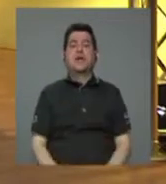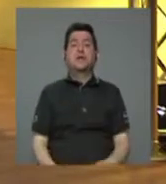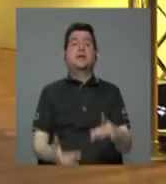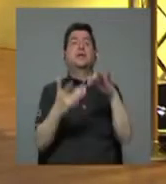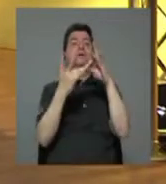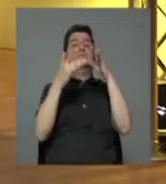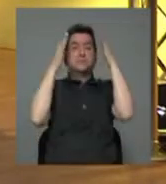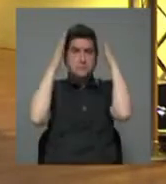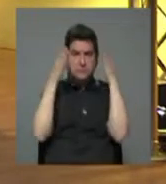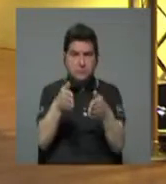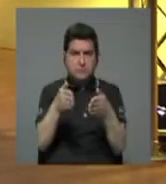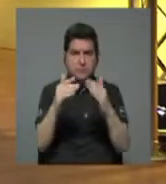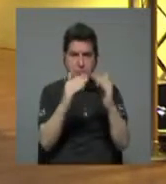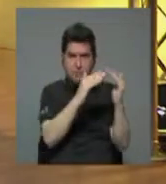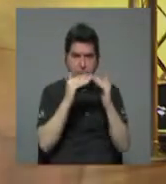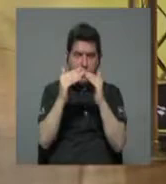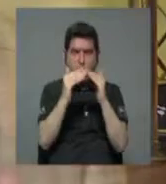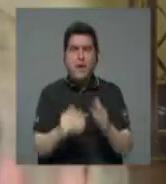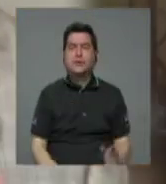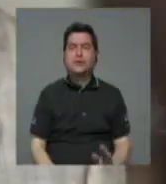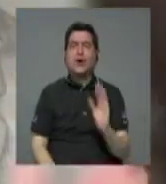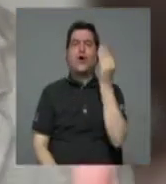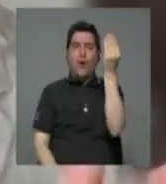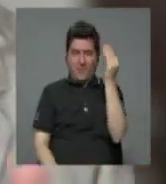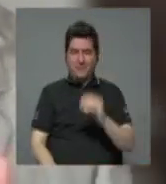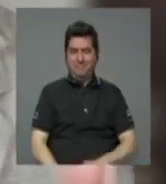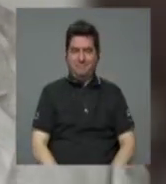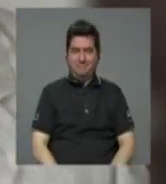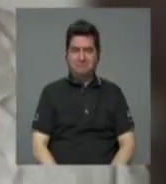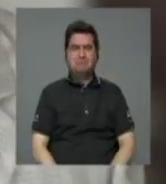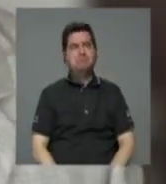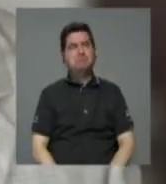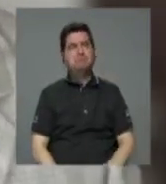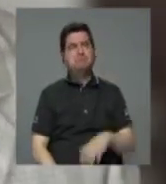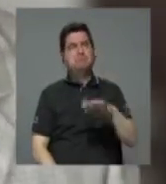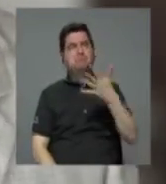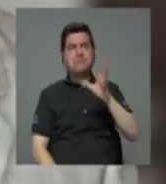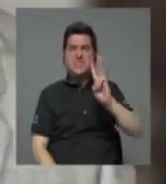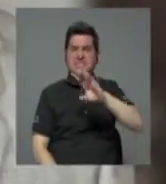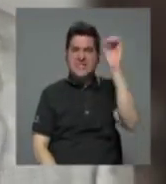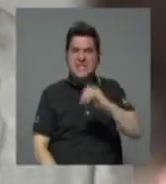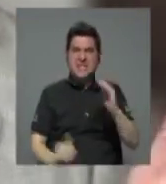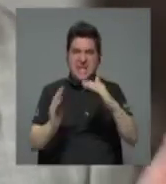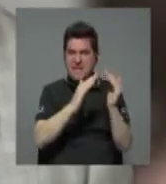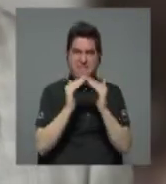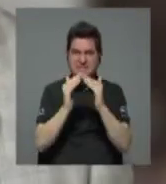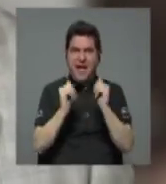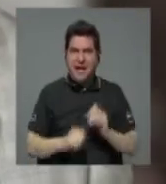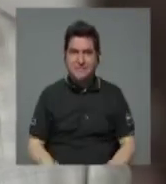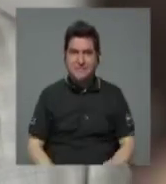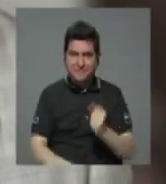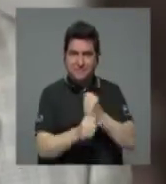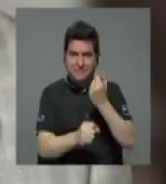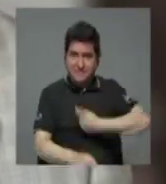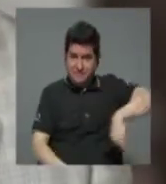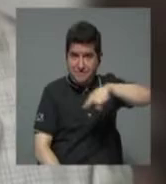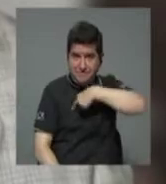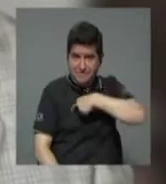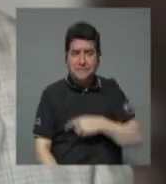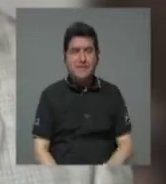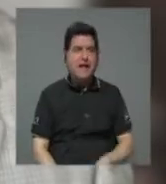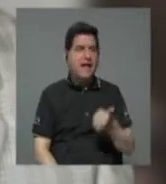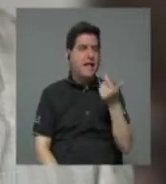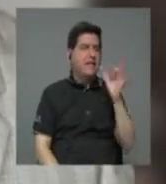fundamentalmente enfocado en una población realmente joven. Aproximadamente el 60% de la población que trabaja con nosotros está entre